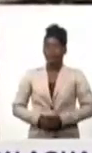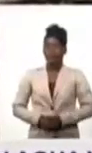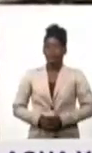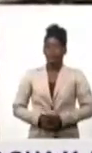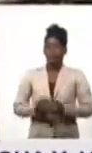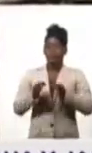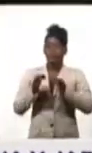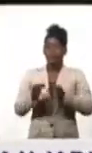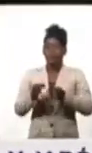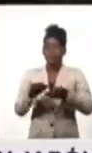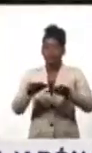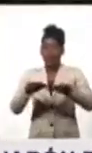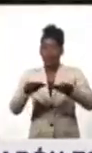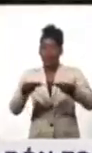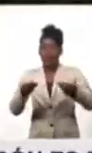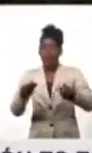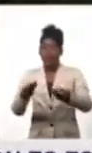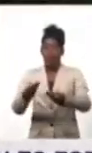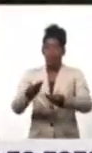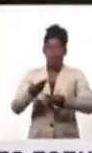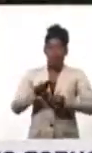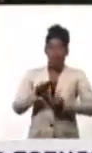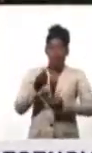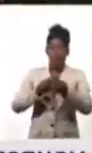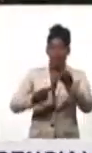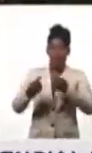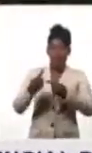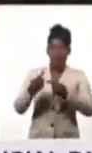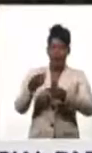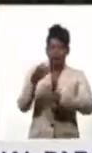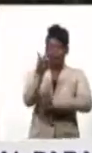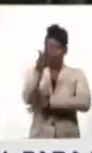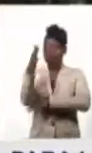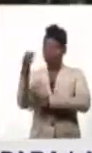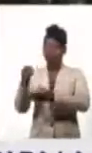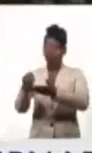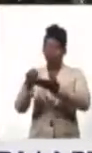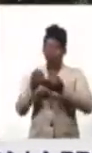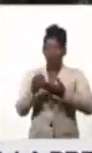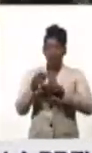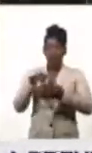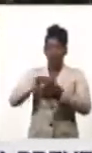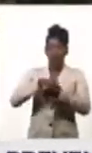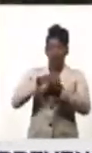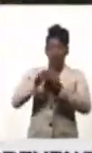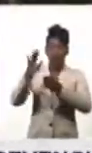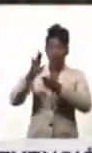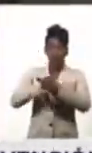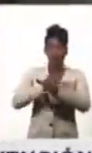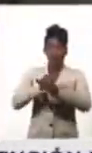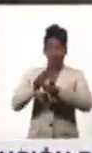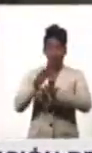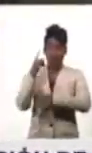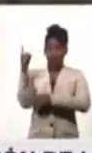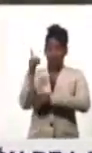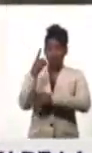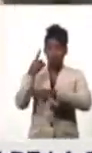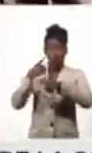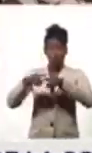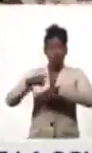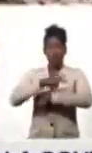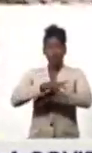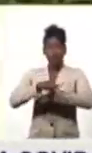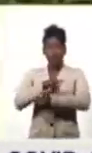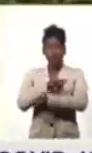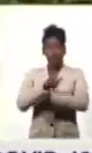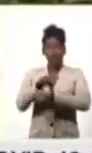riquezas de la flora y fauna de nuestra isla en proyectos nacionales e internacionales ocupa el quehacer cotidiano del máster en ciencias